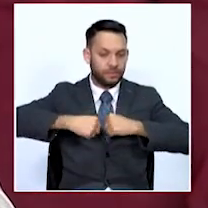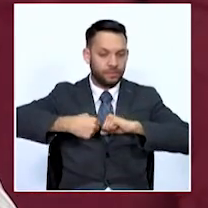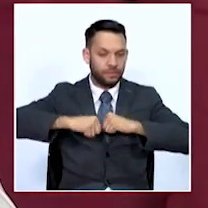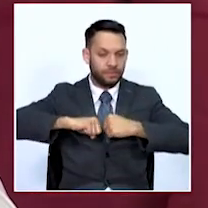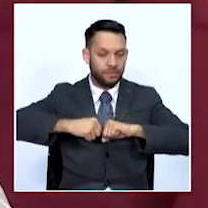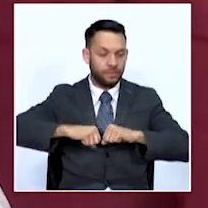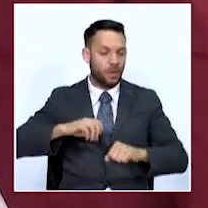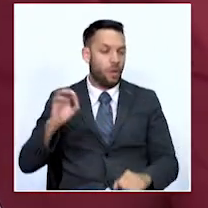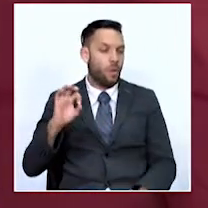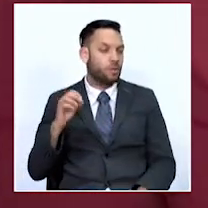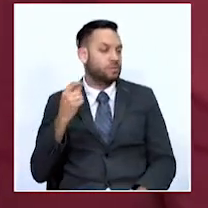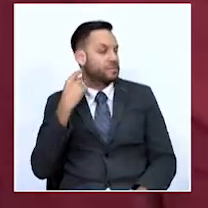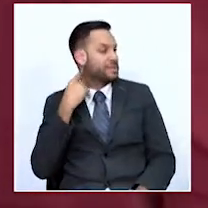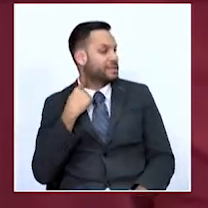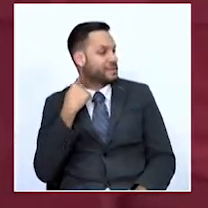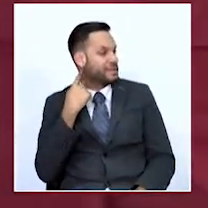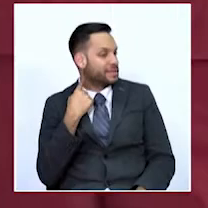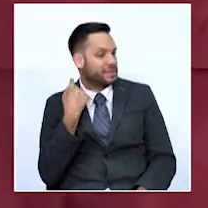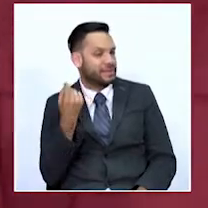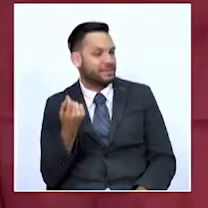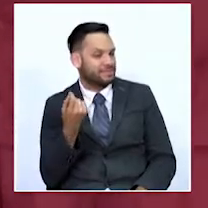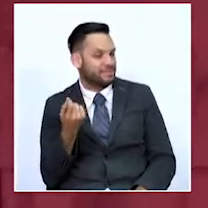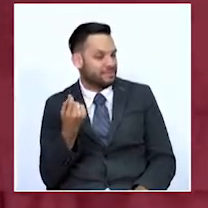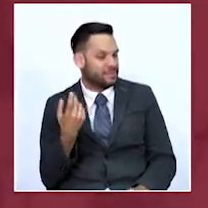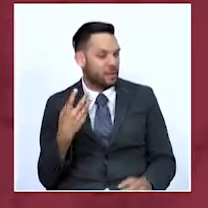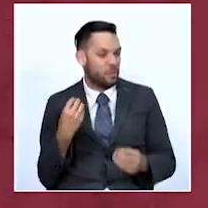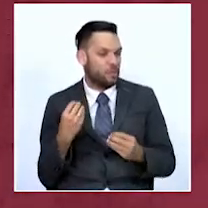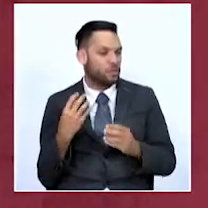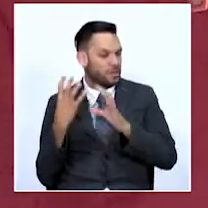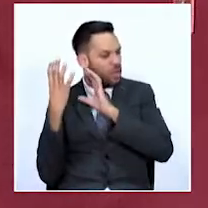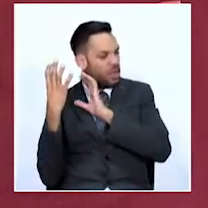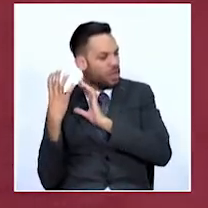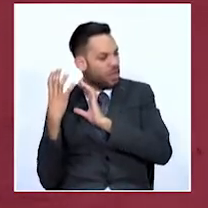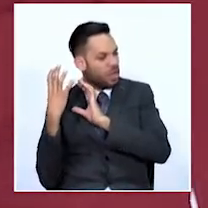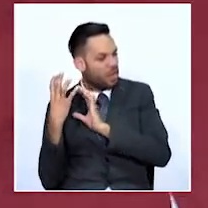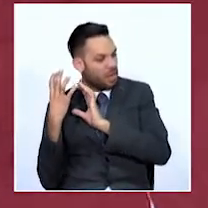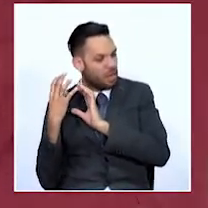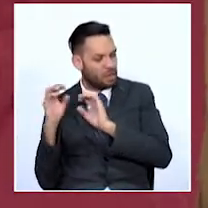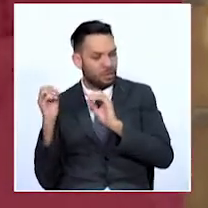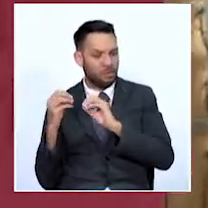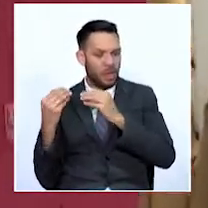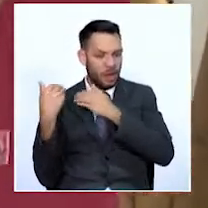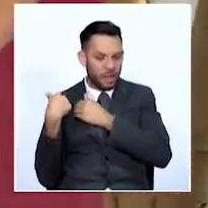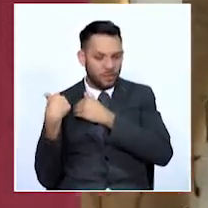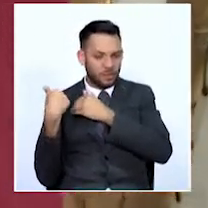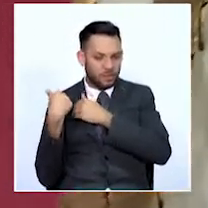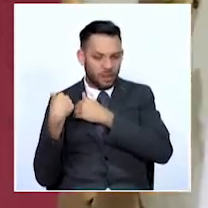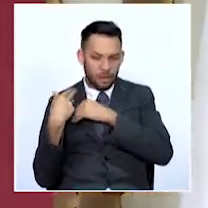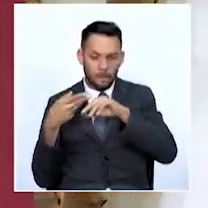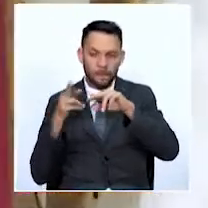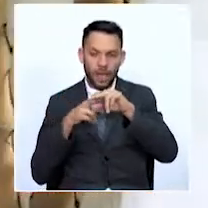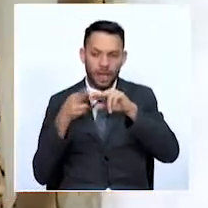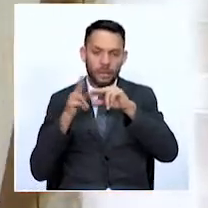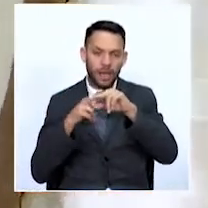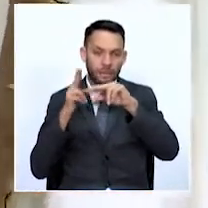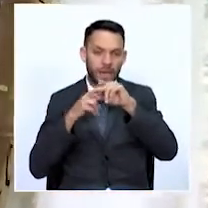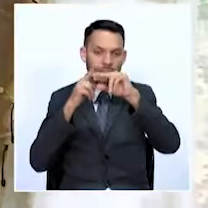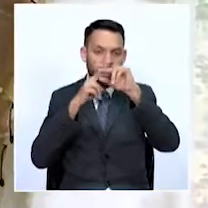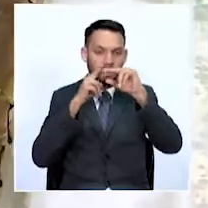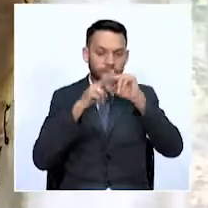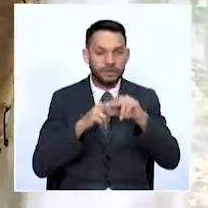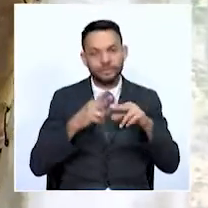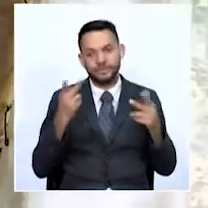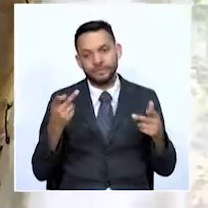del cuello, que me estoy cargando, ese exceso de responsabilidad, ¿sí? Que lo manifestamos con estrés, pero que me estoy cargando que no